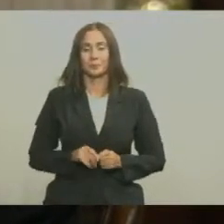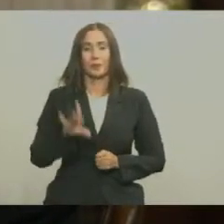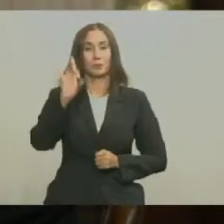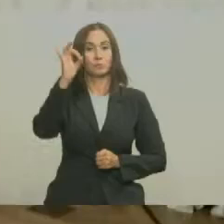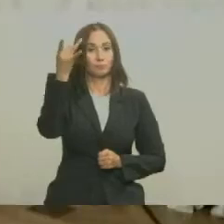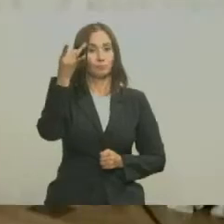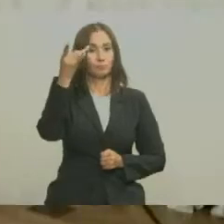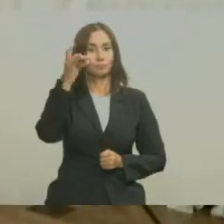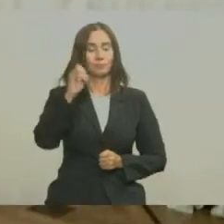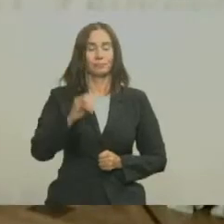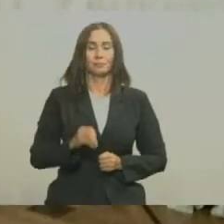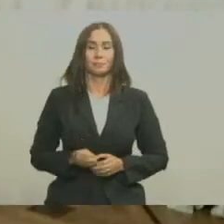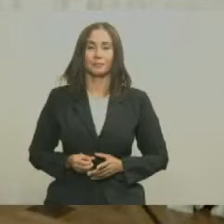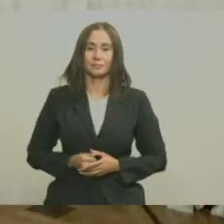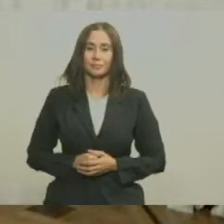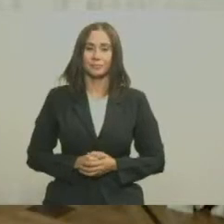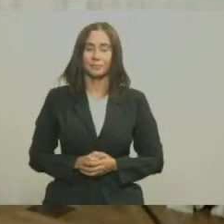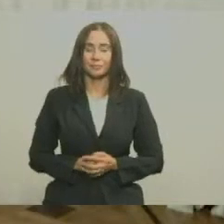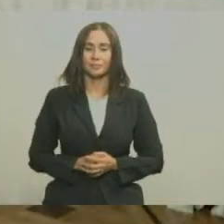Octavo,